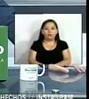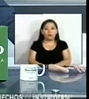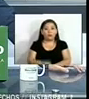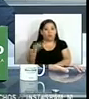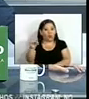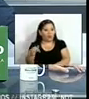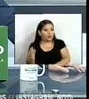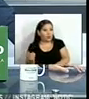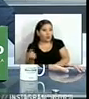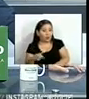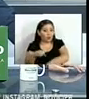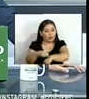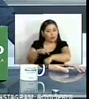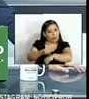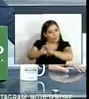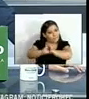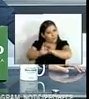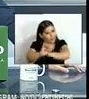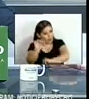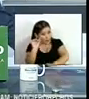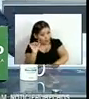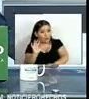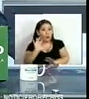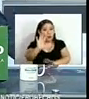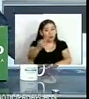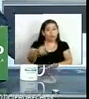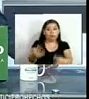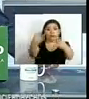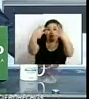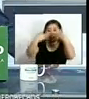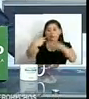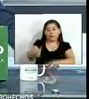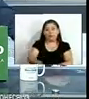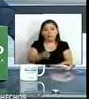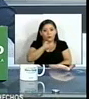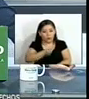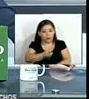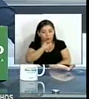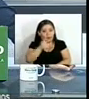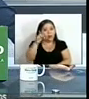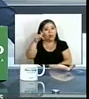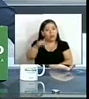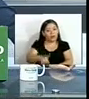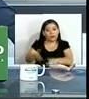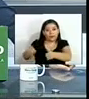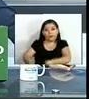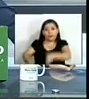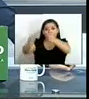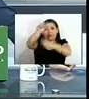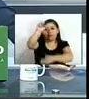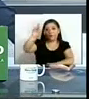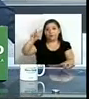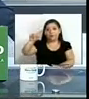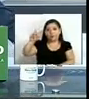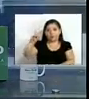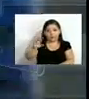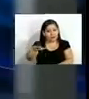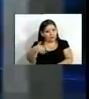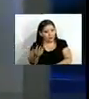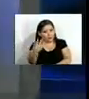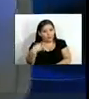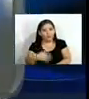Bien, vamos a ir a una pequeña pausa comercial, pero le pedimos a usted que siga informándose con Noticiero Hechos aquí en Red Salvadoreña de Medios. Regresamos.